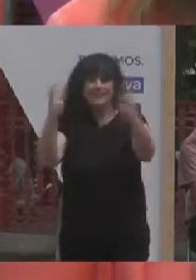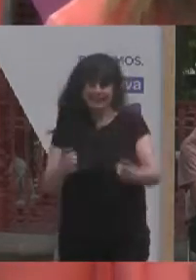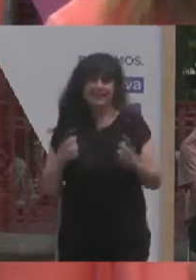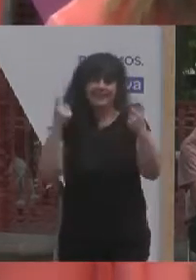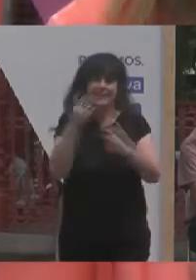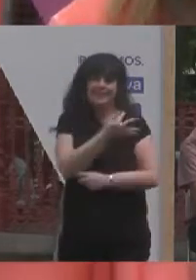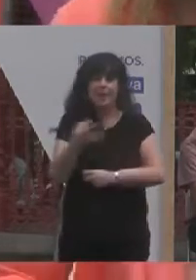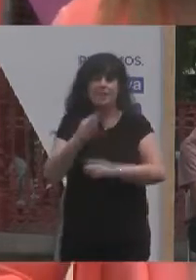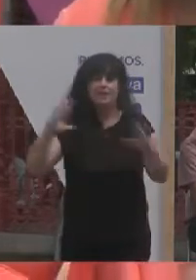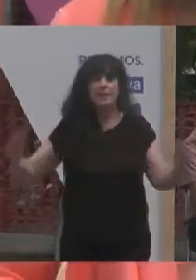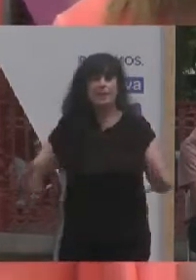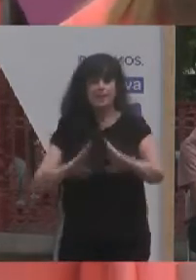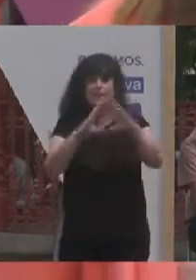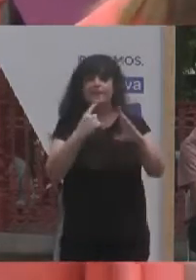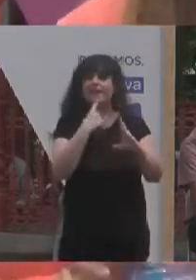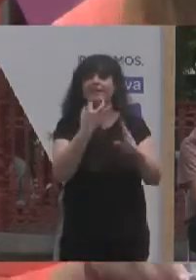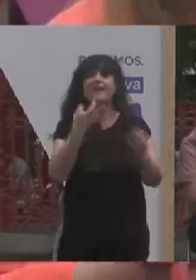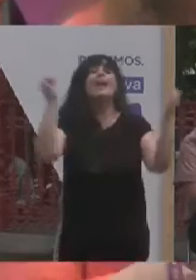na misa onde eu non vou, amén.